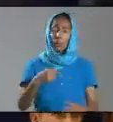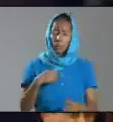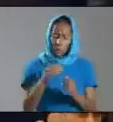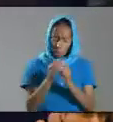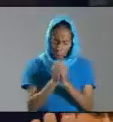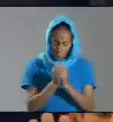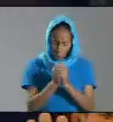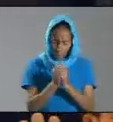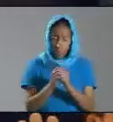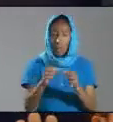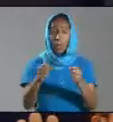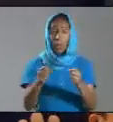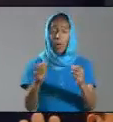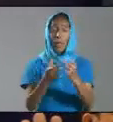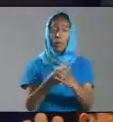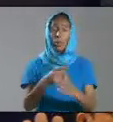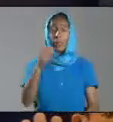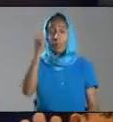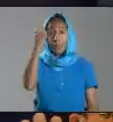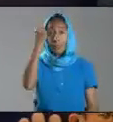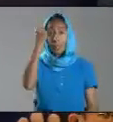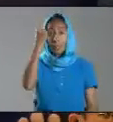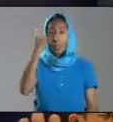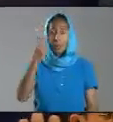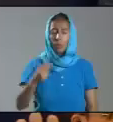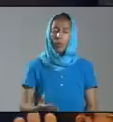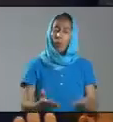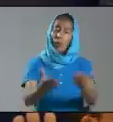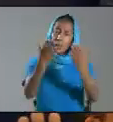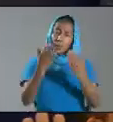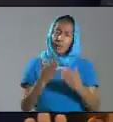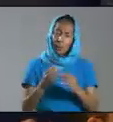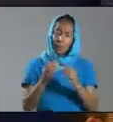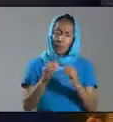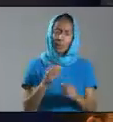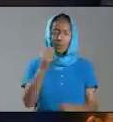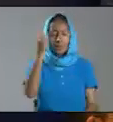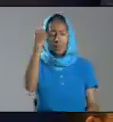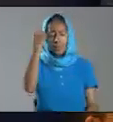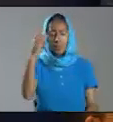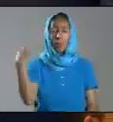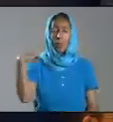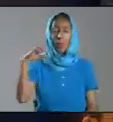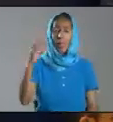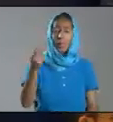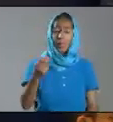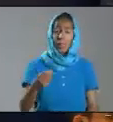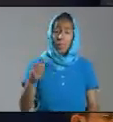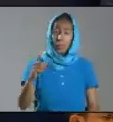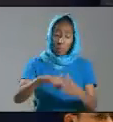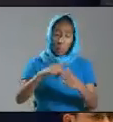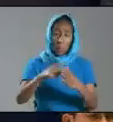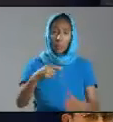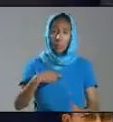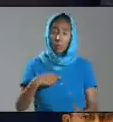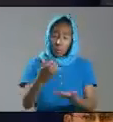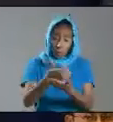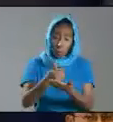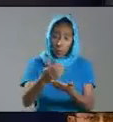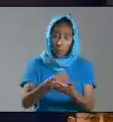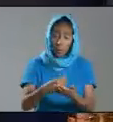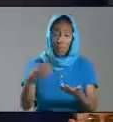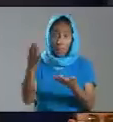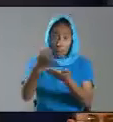con entendimiento. Dame entendimiento para que cuando ofrende, ofrende con